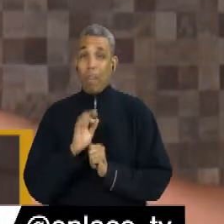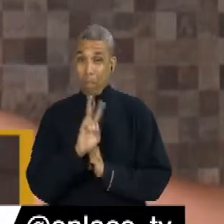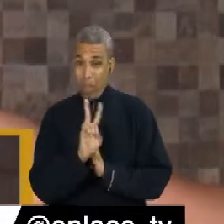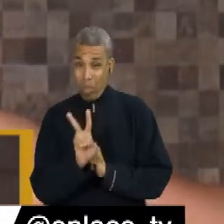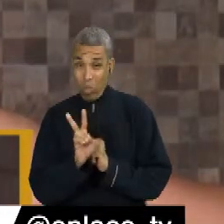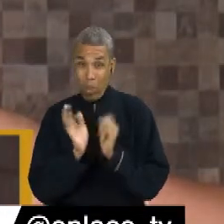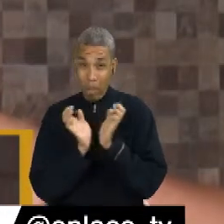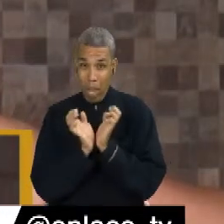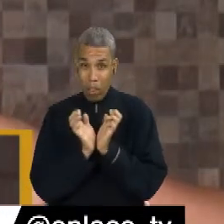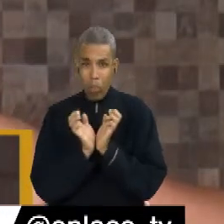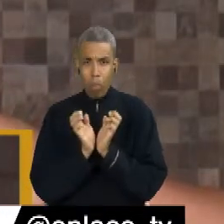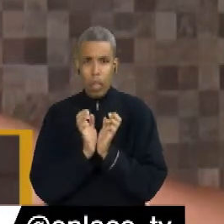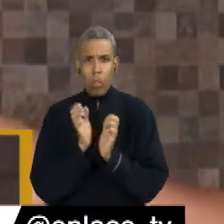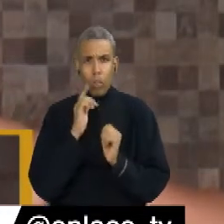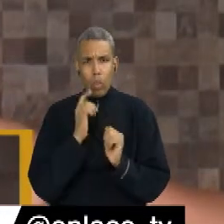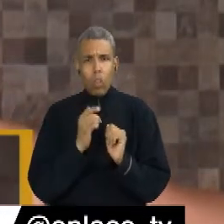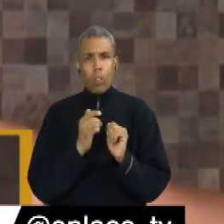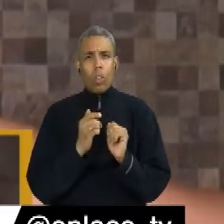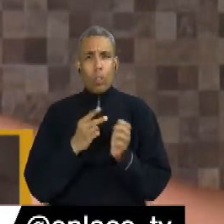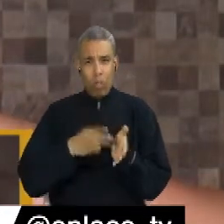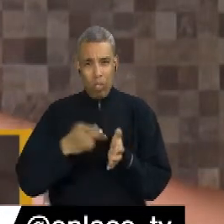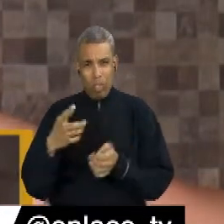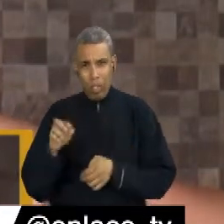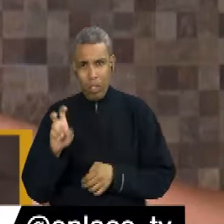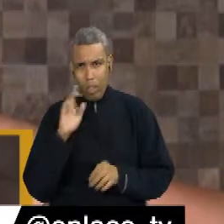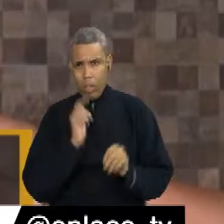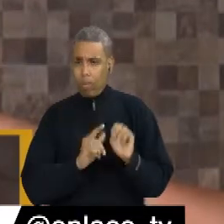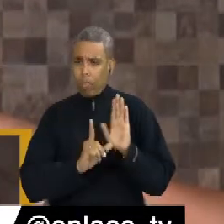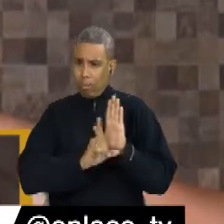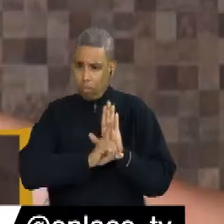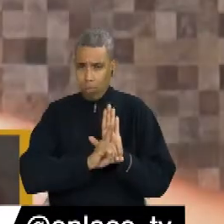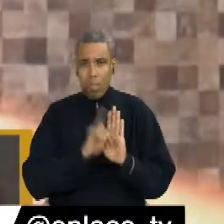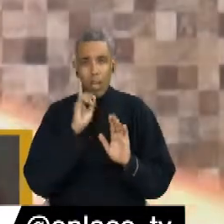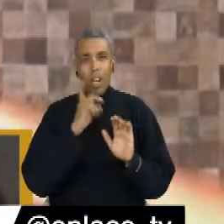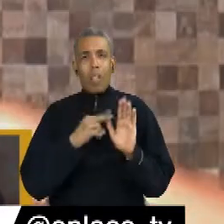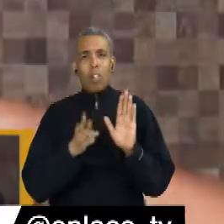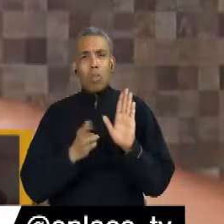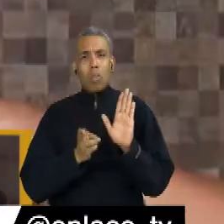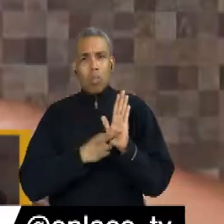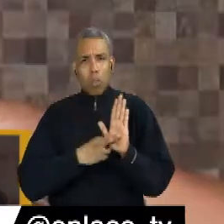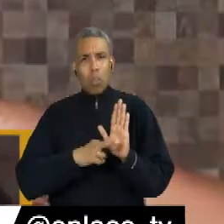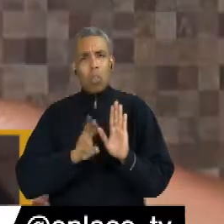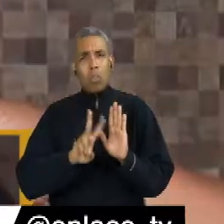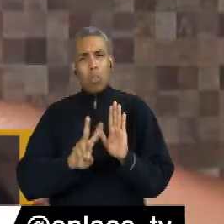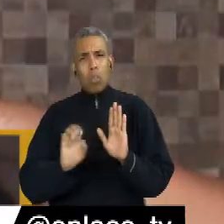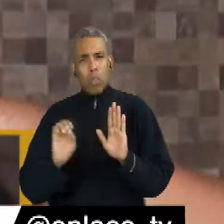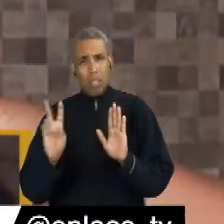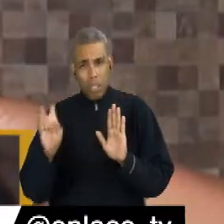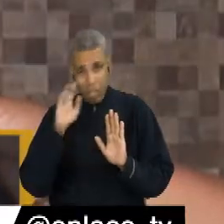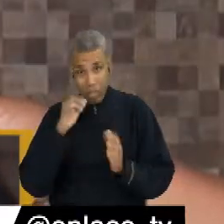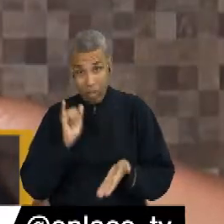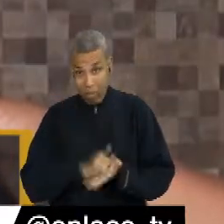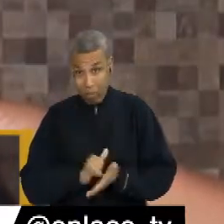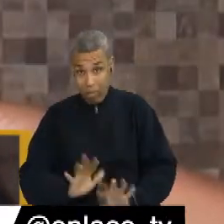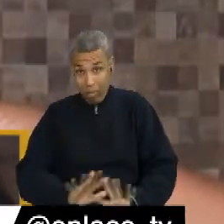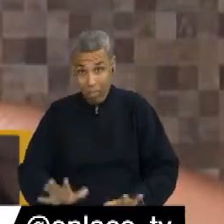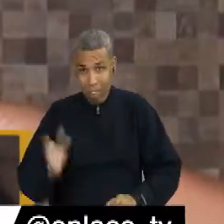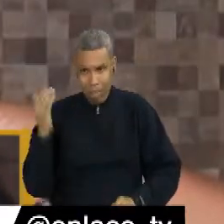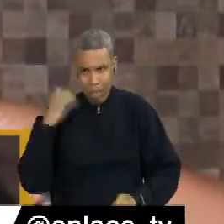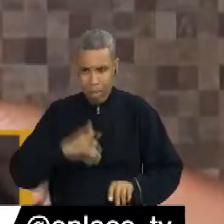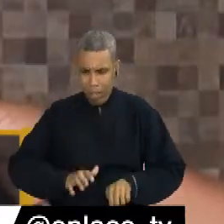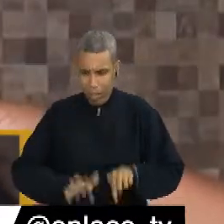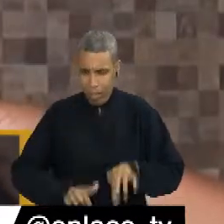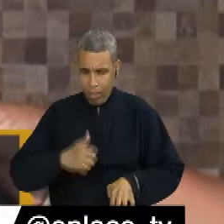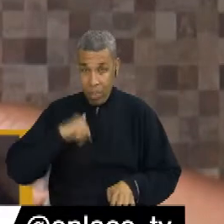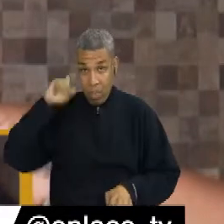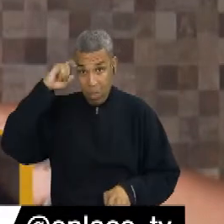número 077, empezó a ejercer la nueva Junta de Acción Comunal del Barrio La Libertad. Estamos facultados porque fue expedida por la Secretaría de Gobierno y